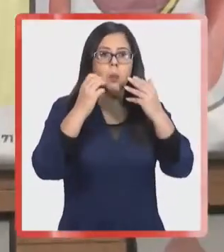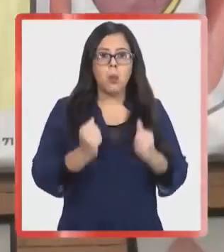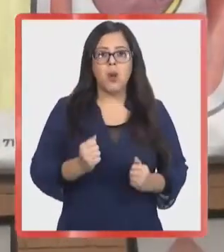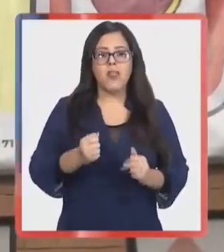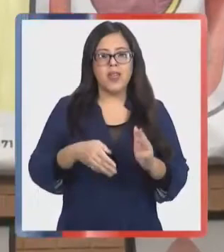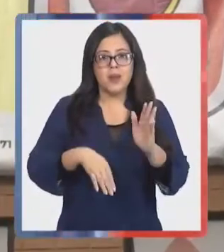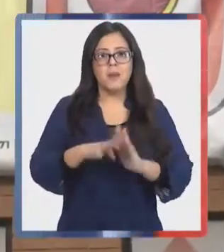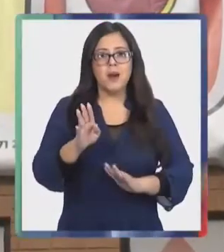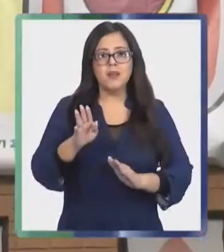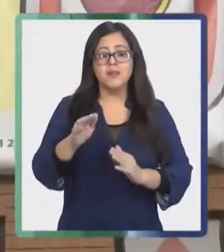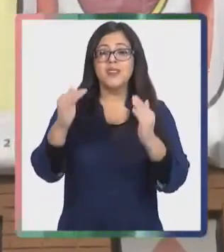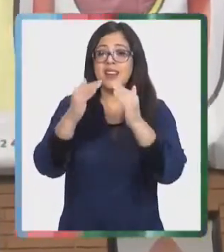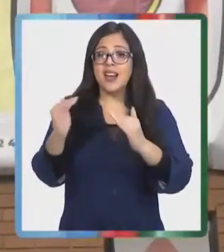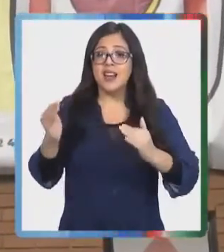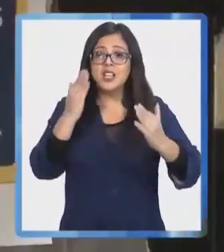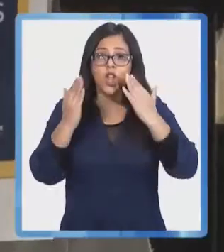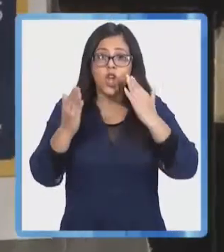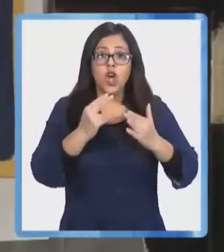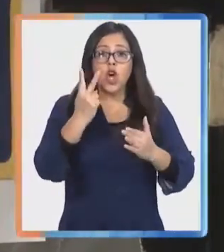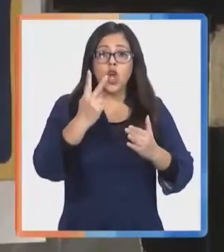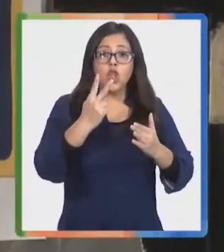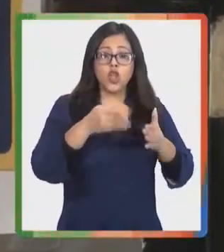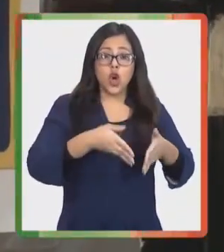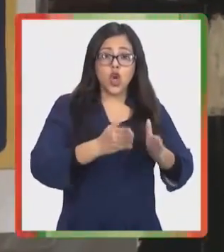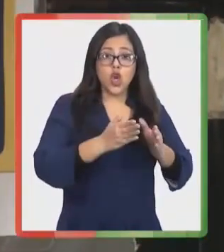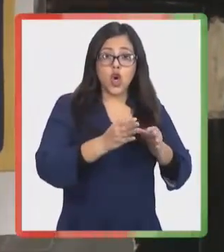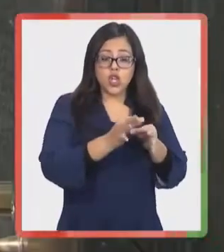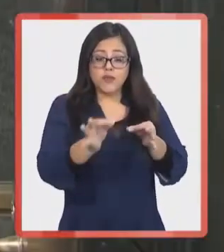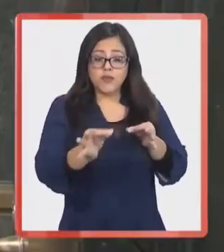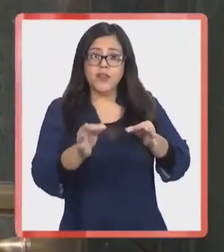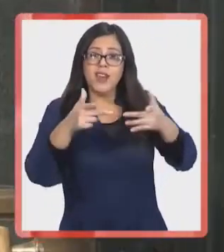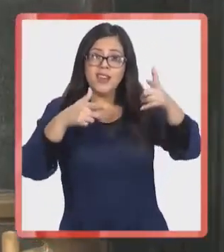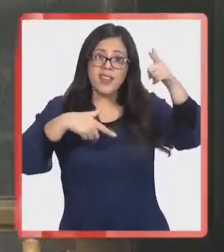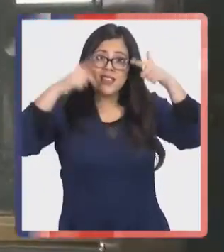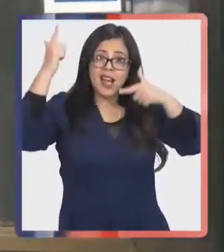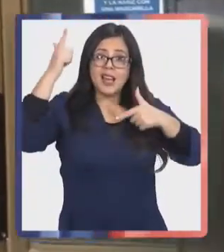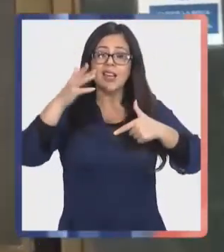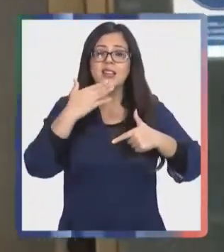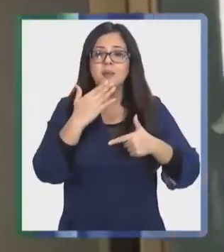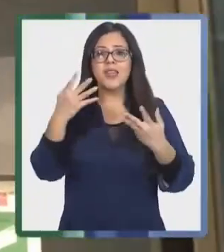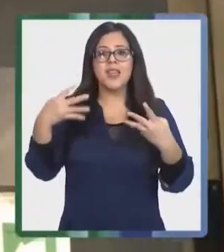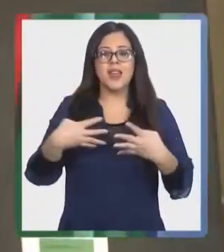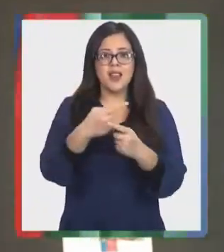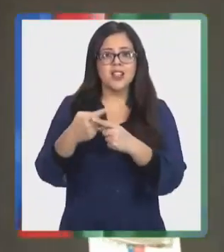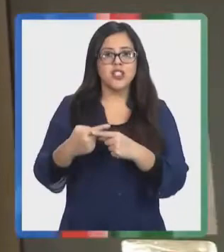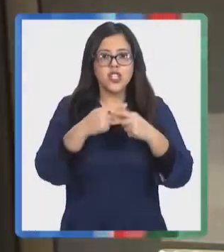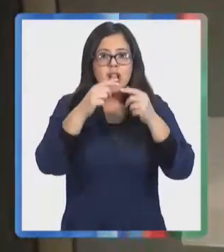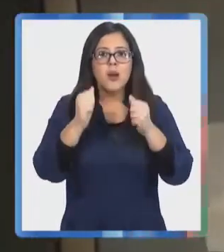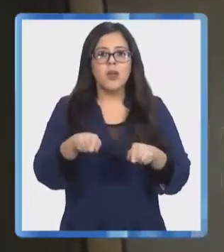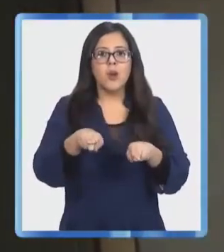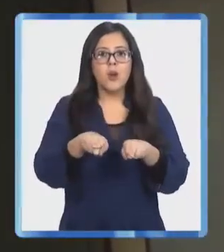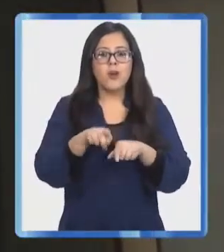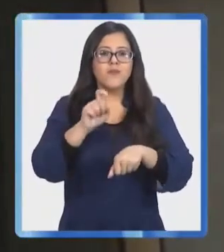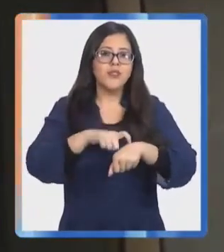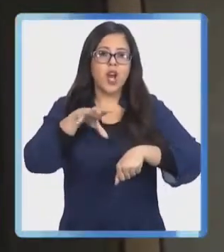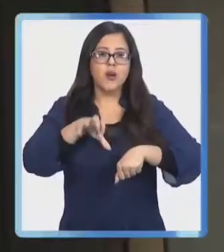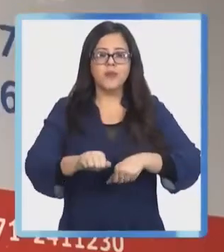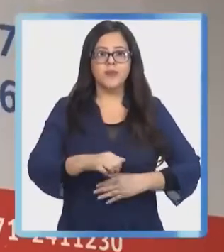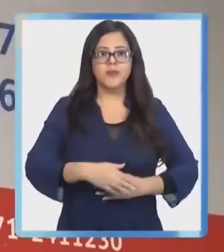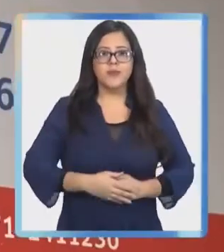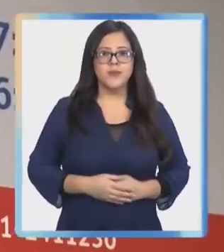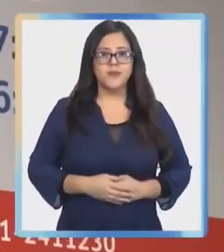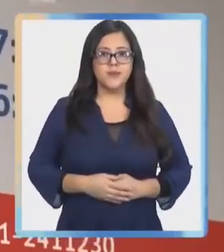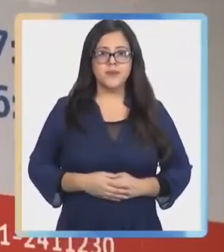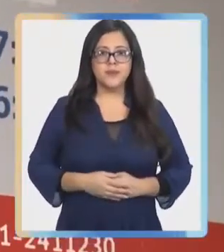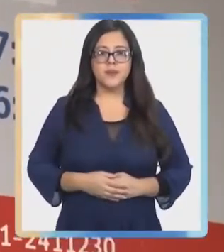pueden donar más seguido. La Casa del Donante está en 2 Norte, entre 1 y 2 Oriente en Talca, pero además a través de sus redes sociales puede agendar